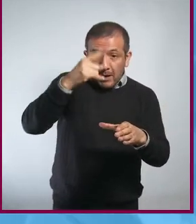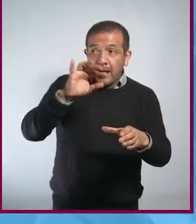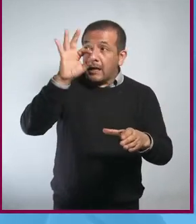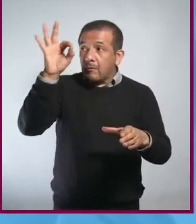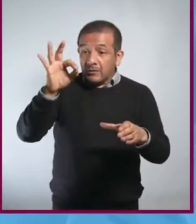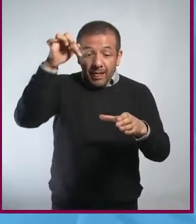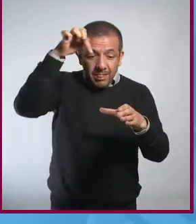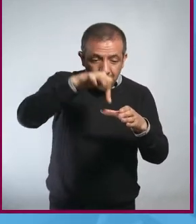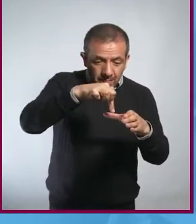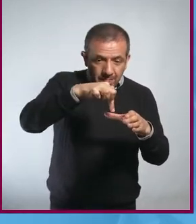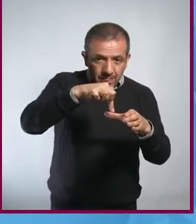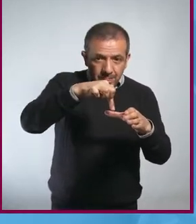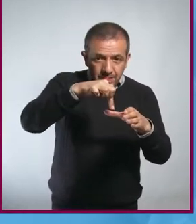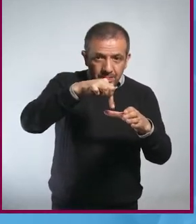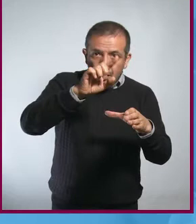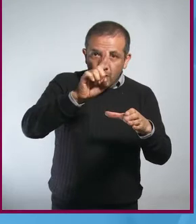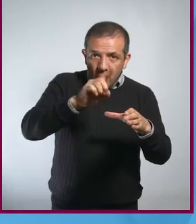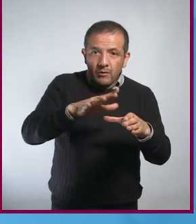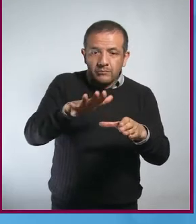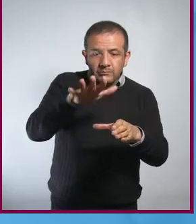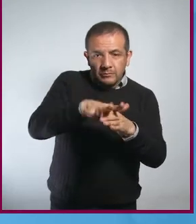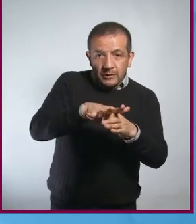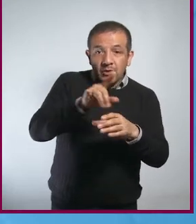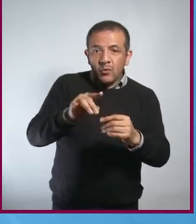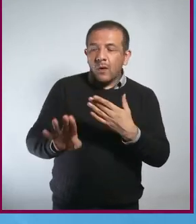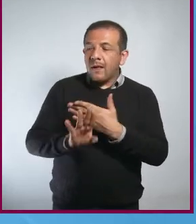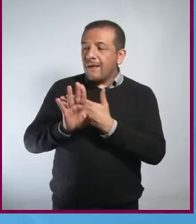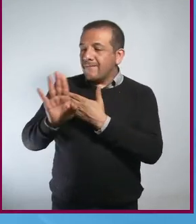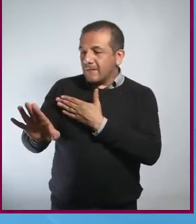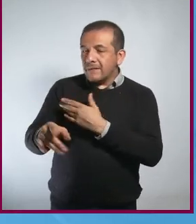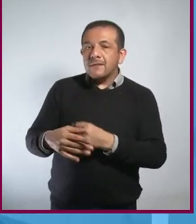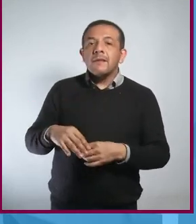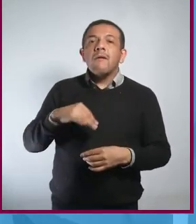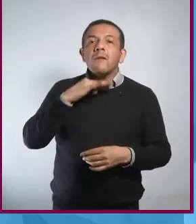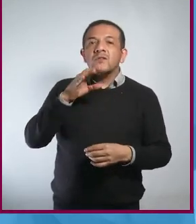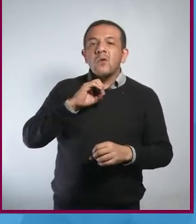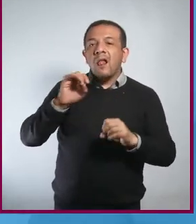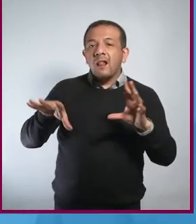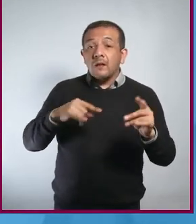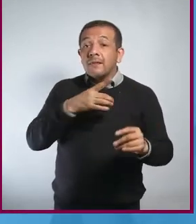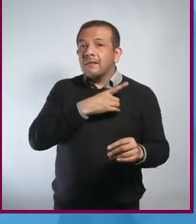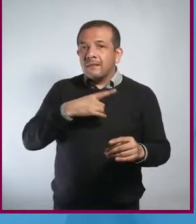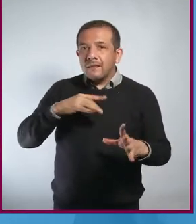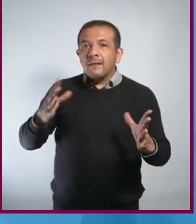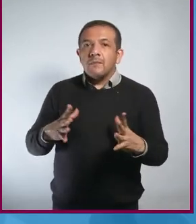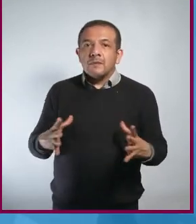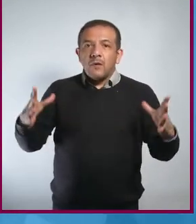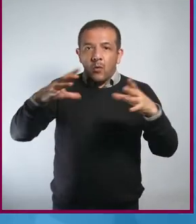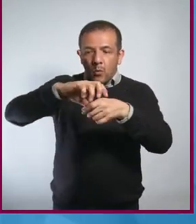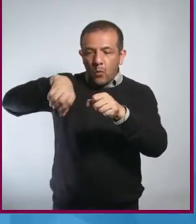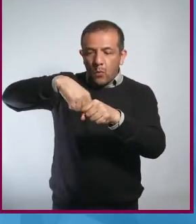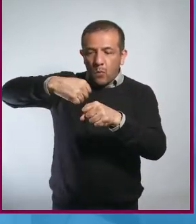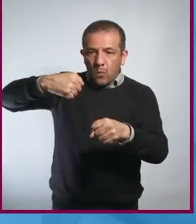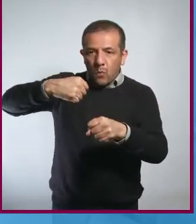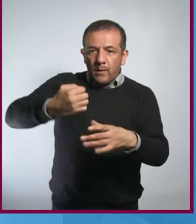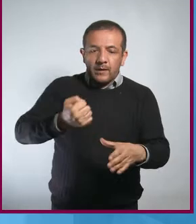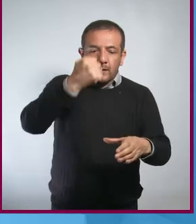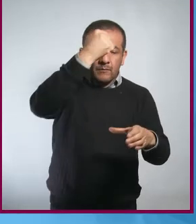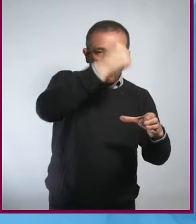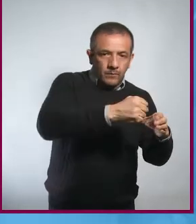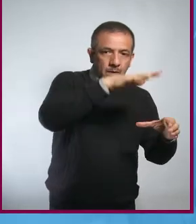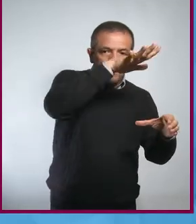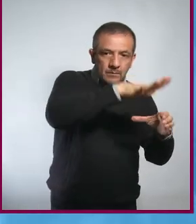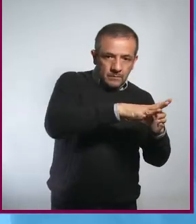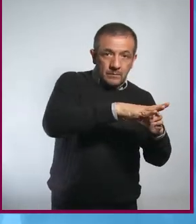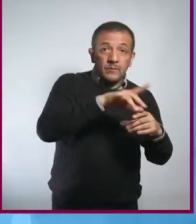el mosquito. Evita acumular basura, bótala en bolsas plásticas cerradas y manténla en recipientes